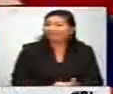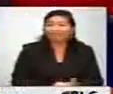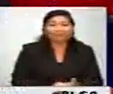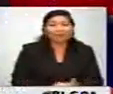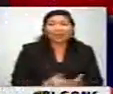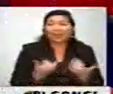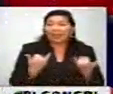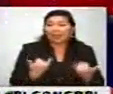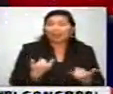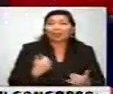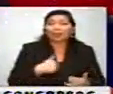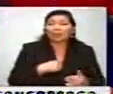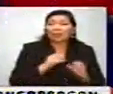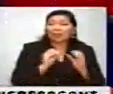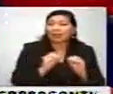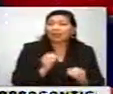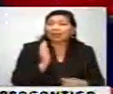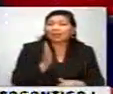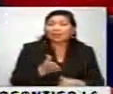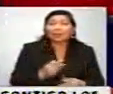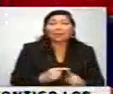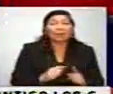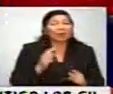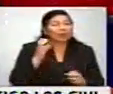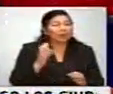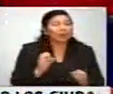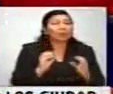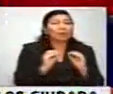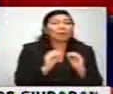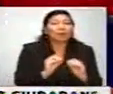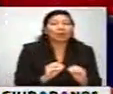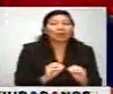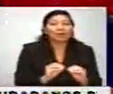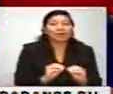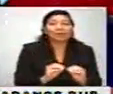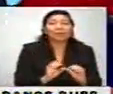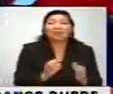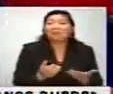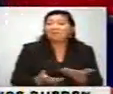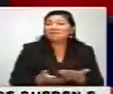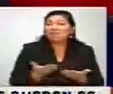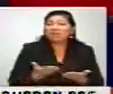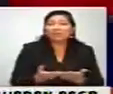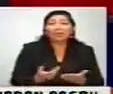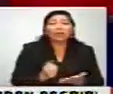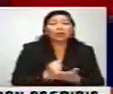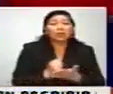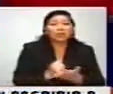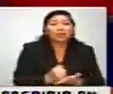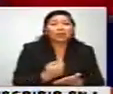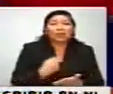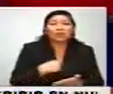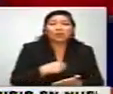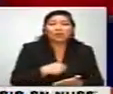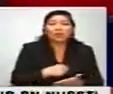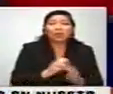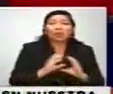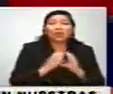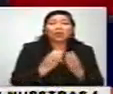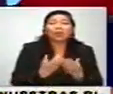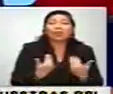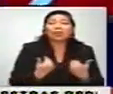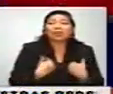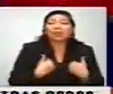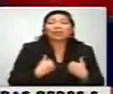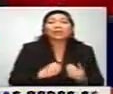y no pasa nada. En este caso nosotros ya le ponemos sanción. Entonces creo que esta propuesta, que es una propuesta sencilla, nos ayudaría a nosotros en el Congreso tener